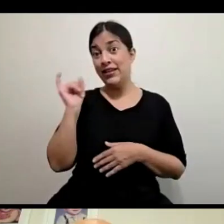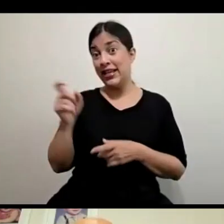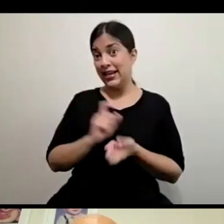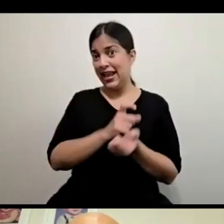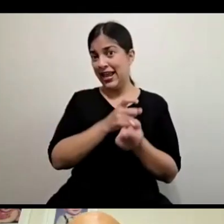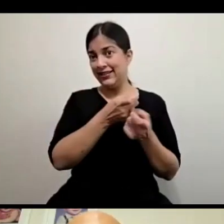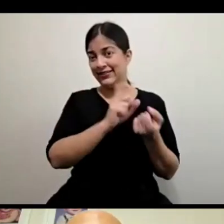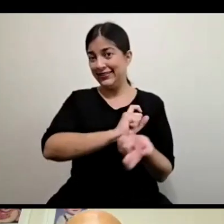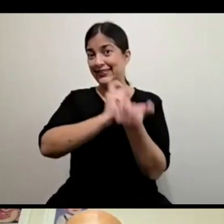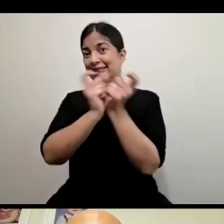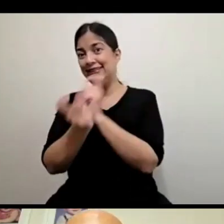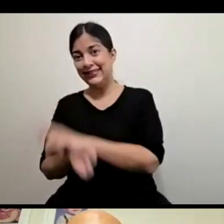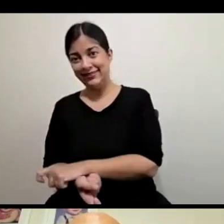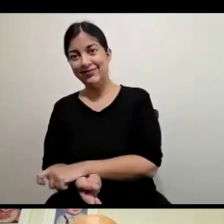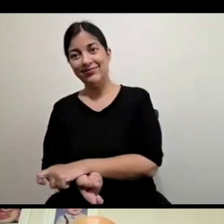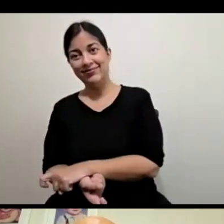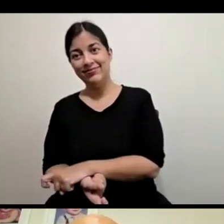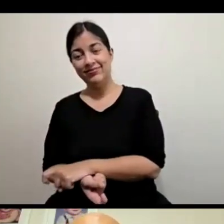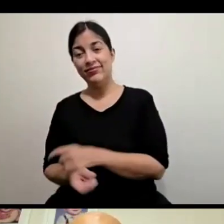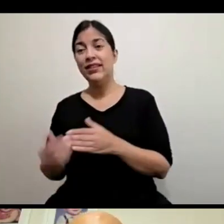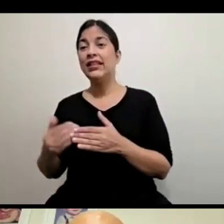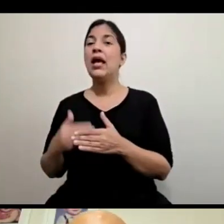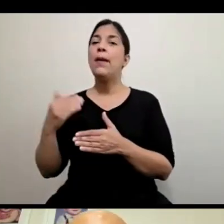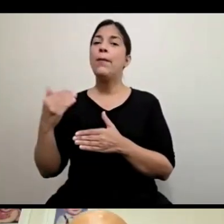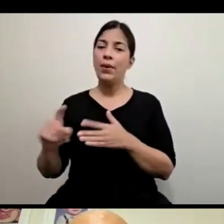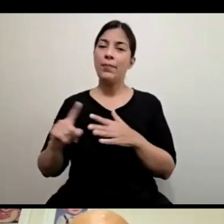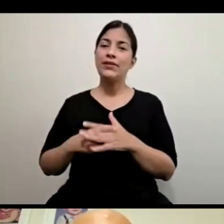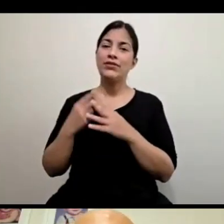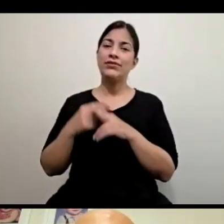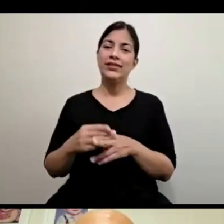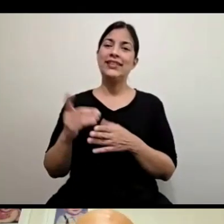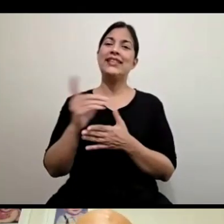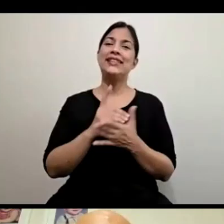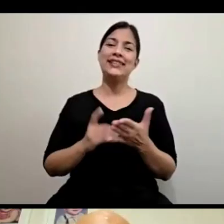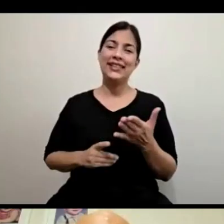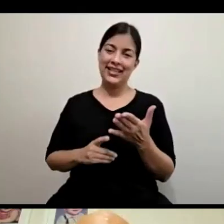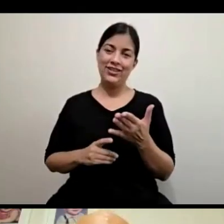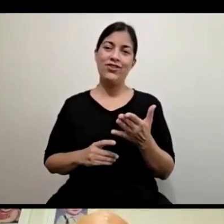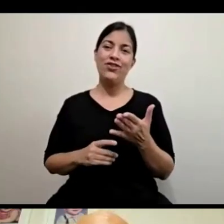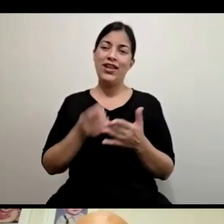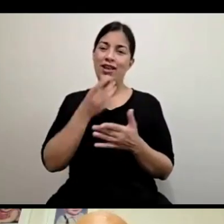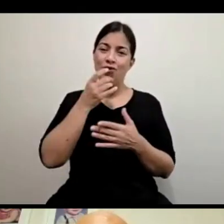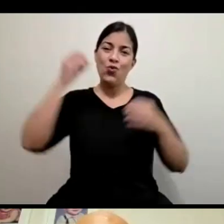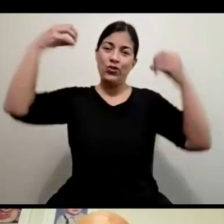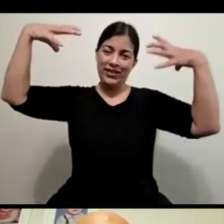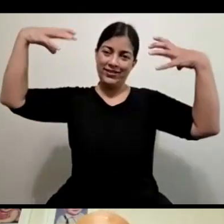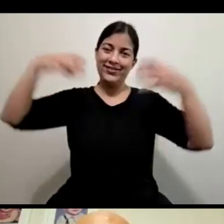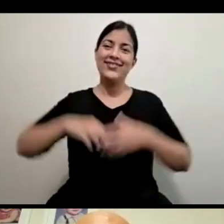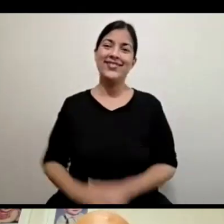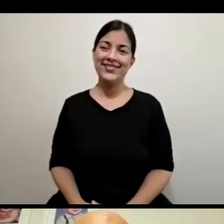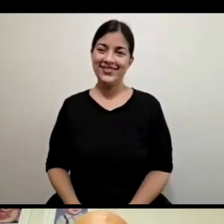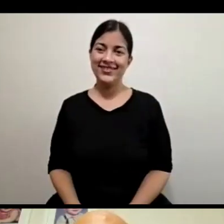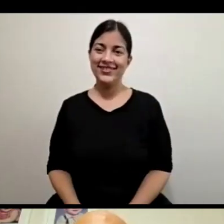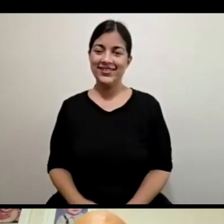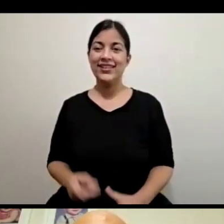llegué todavía era el luminotécnico. Después empezaron a llamarle diseñador de iluminación y eran los designers y se volvieron